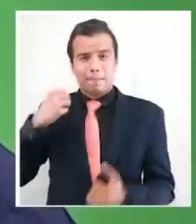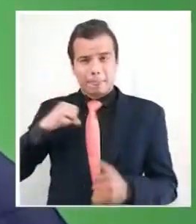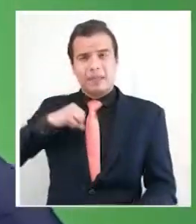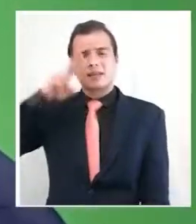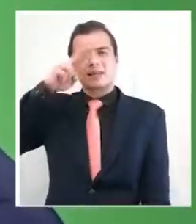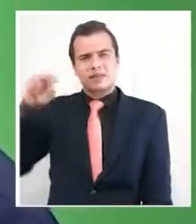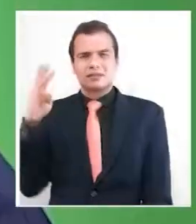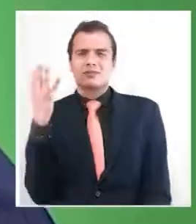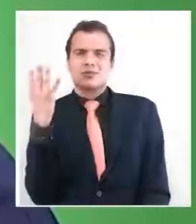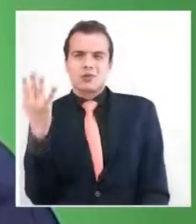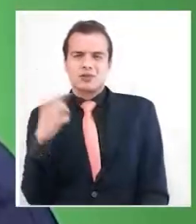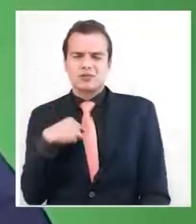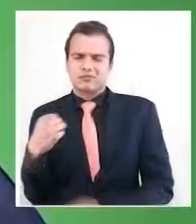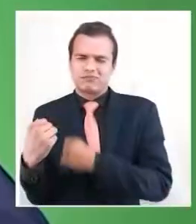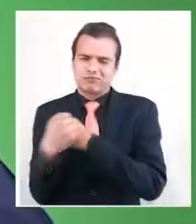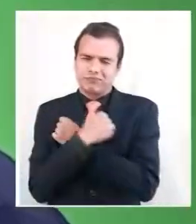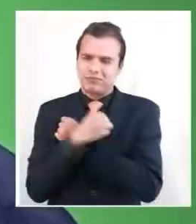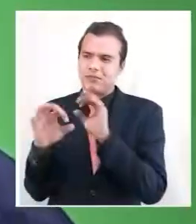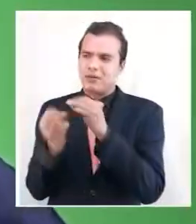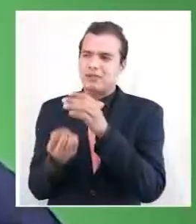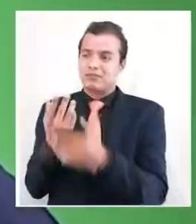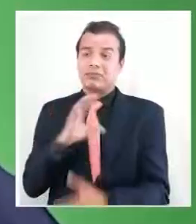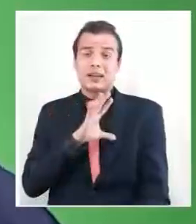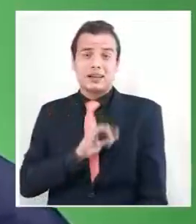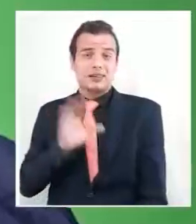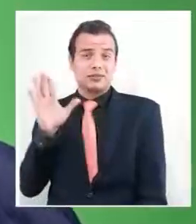hijos y la vida me ha entregado 4 nietas, las